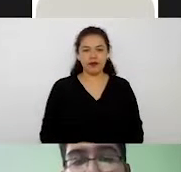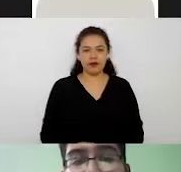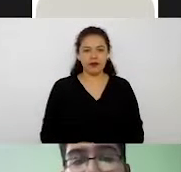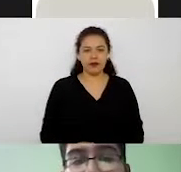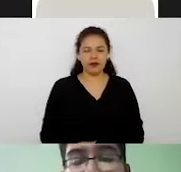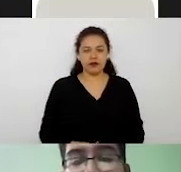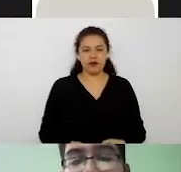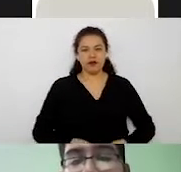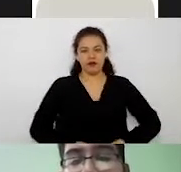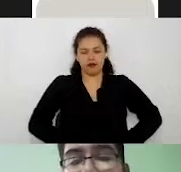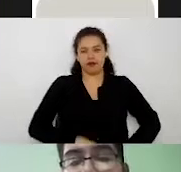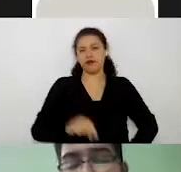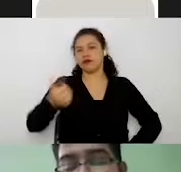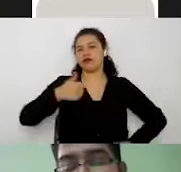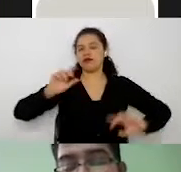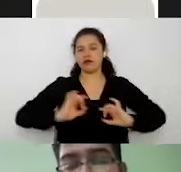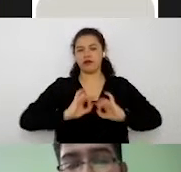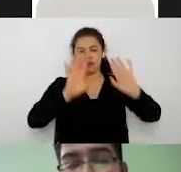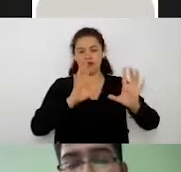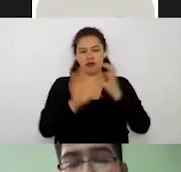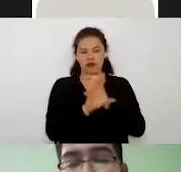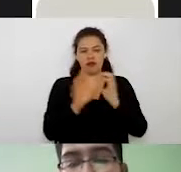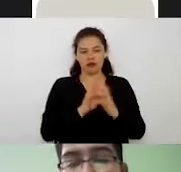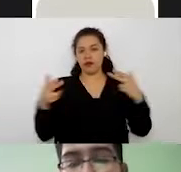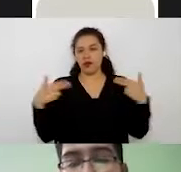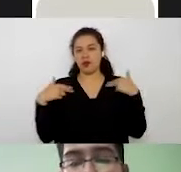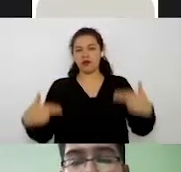Otros fenómenos que son los antropogénicos que estábamos repasando